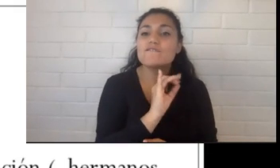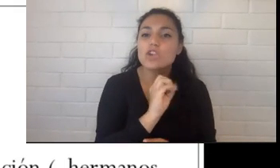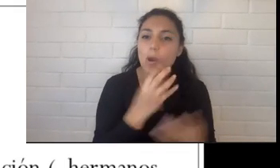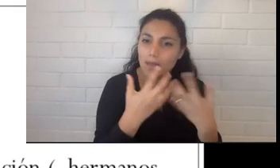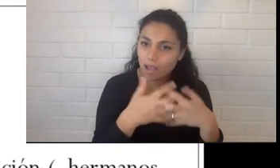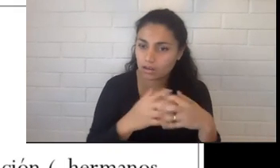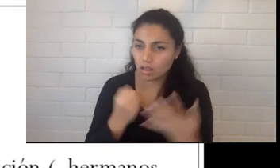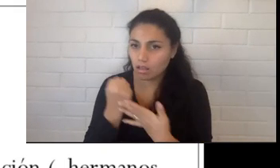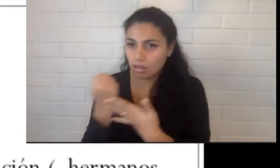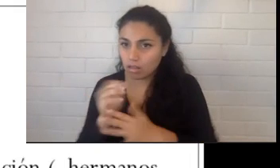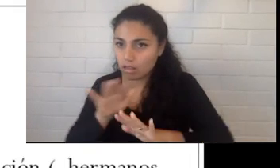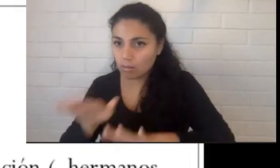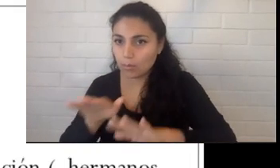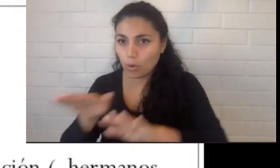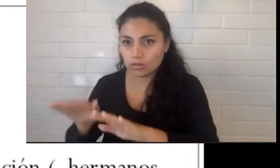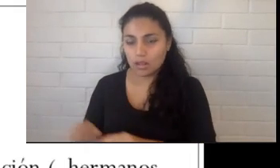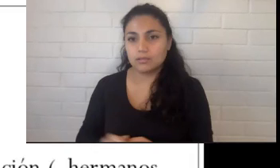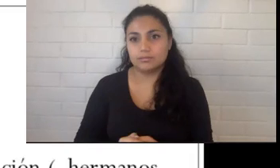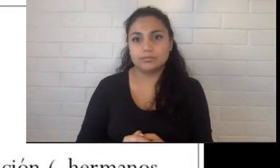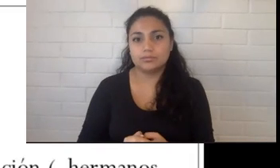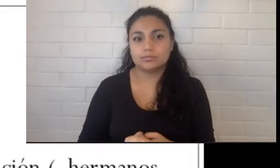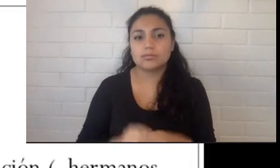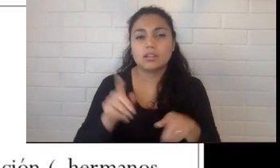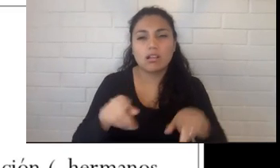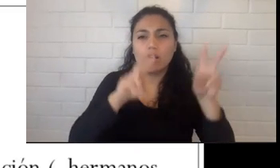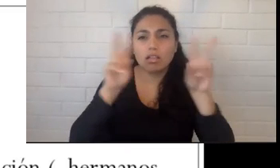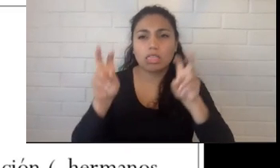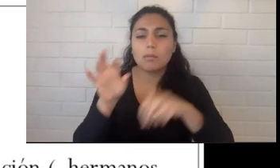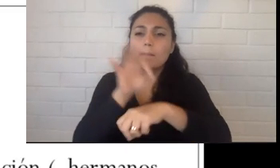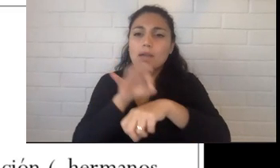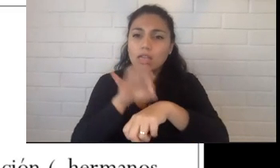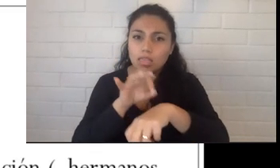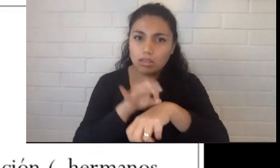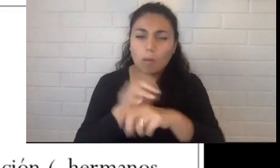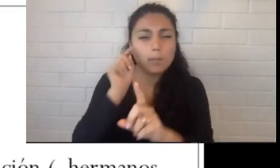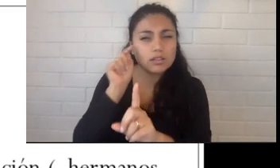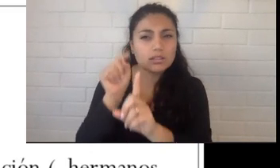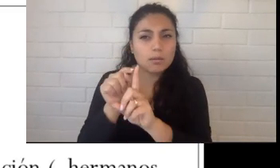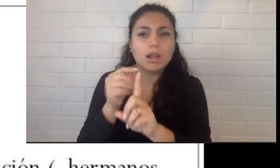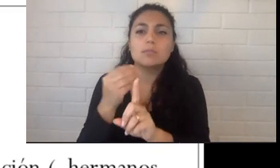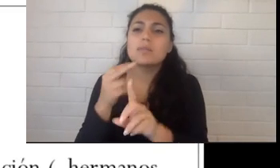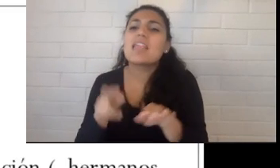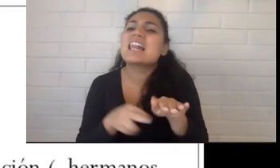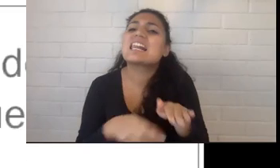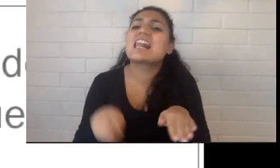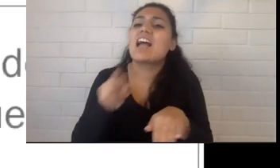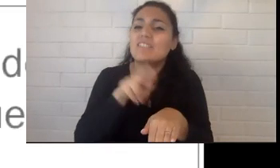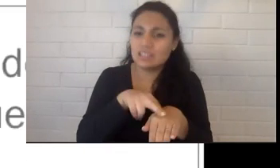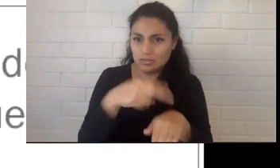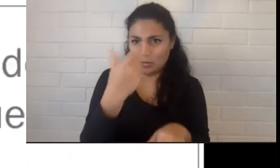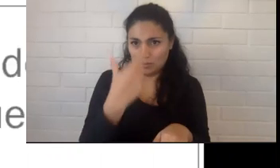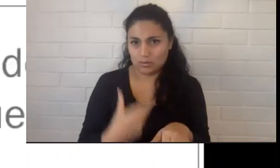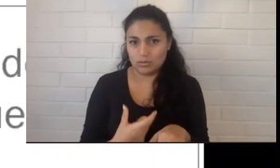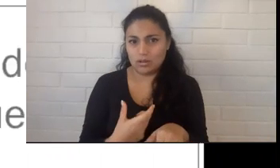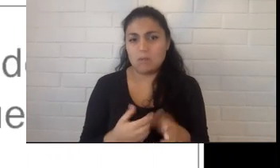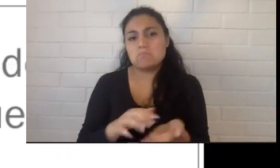la biomecánica hacia lo que se entiende por lo médico, pero principalmente también a lo que se entiende por la rehabilitación, ¿ya?